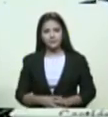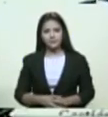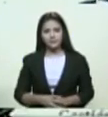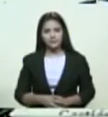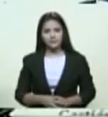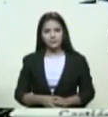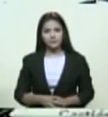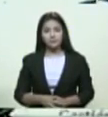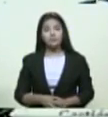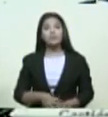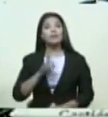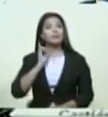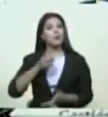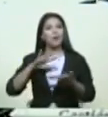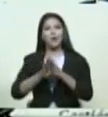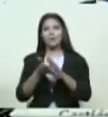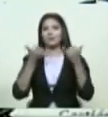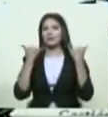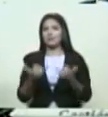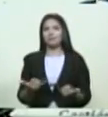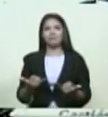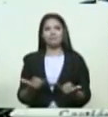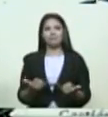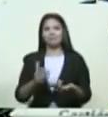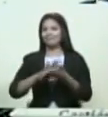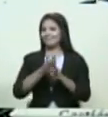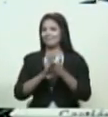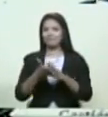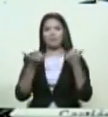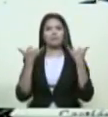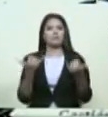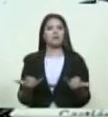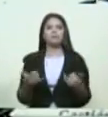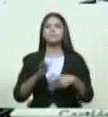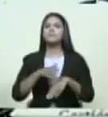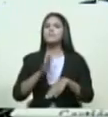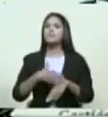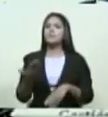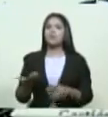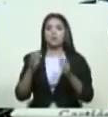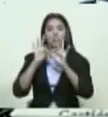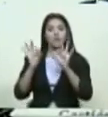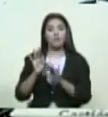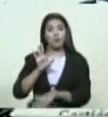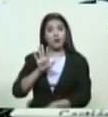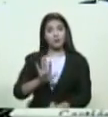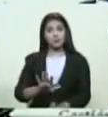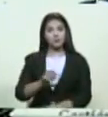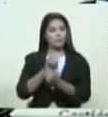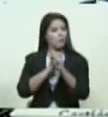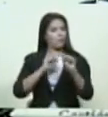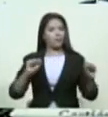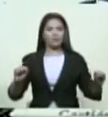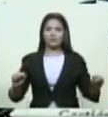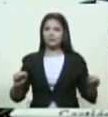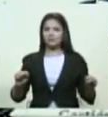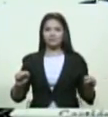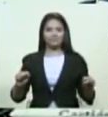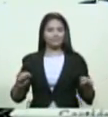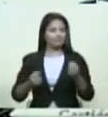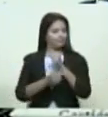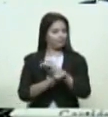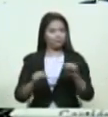Eso debe acabarse de una manera absoluta, porque bajo un esquema como este es imposible